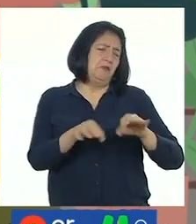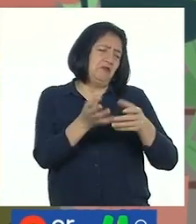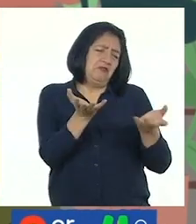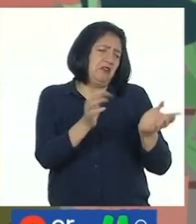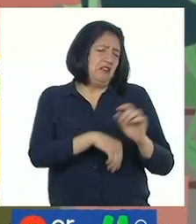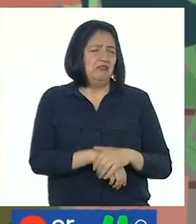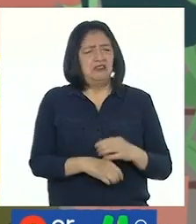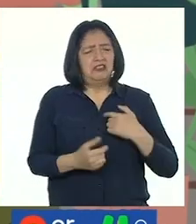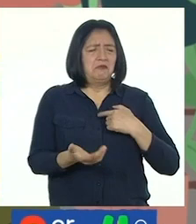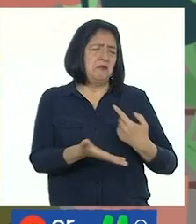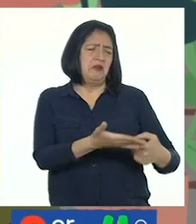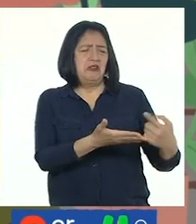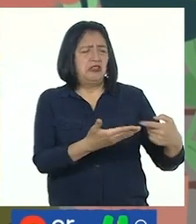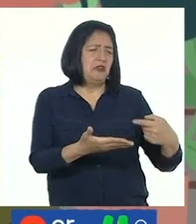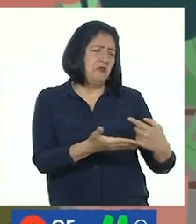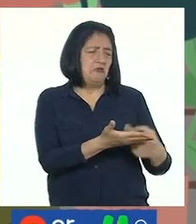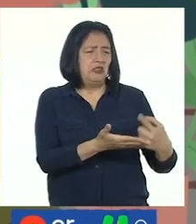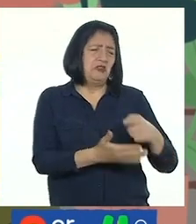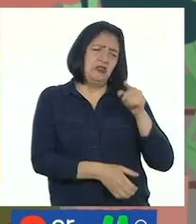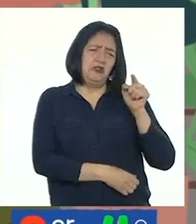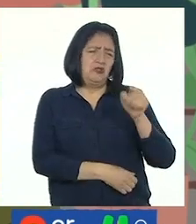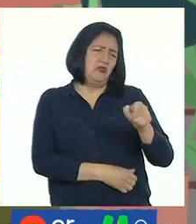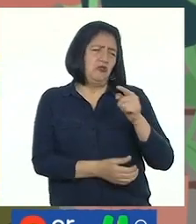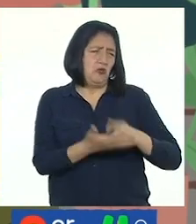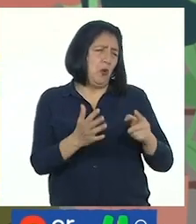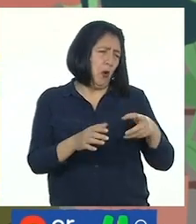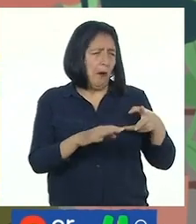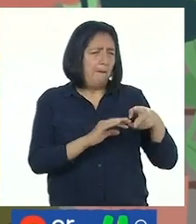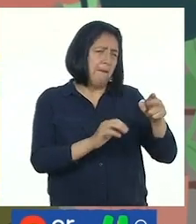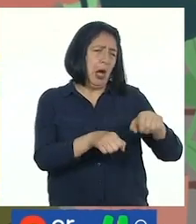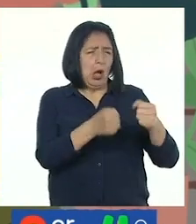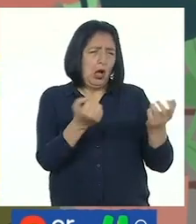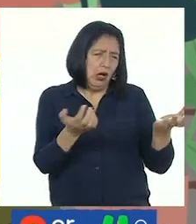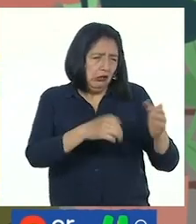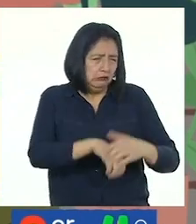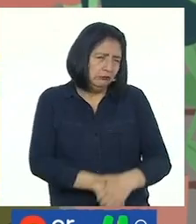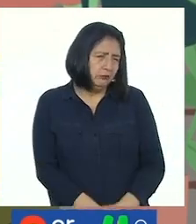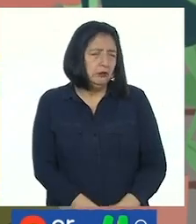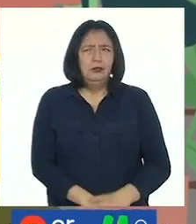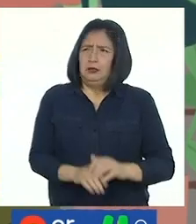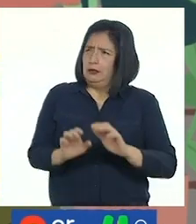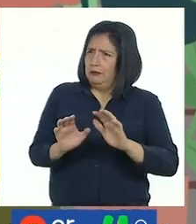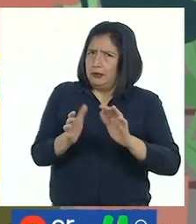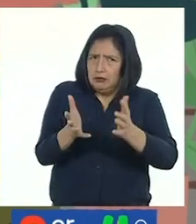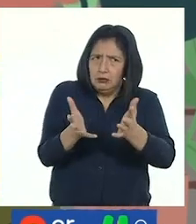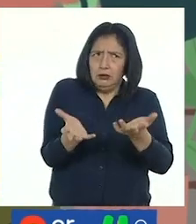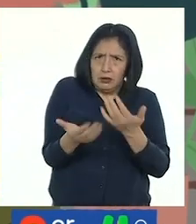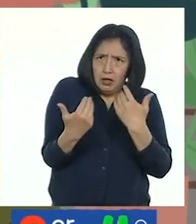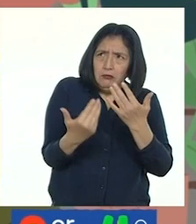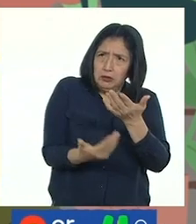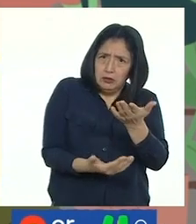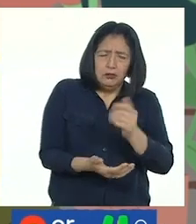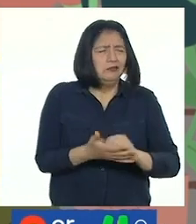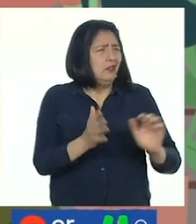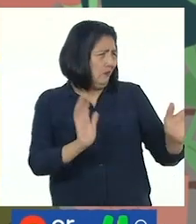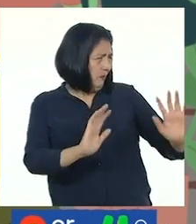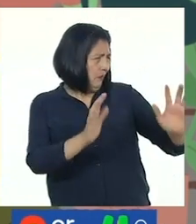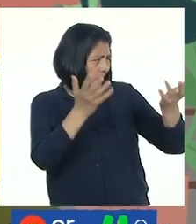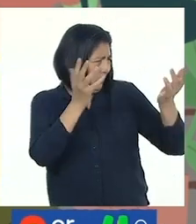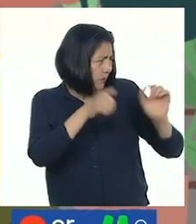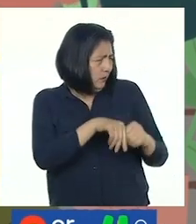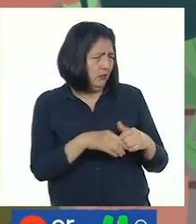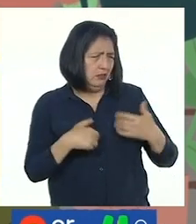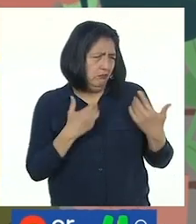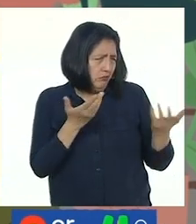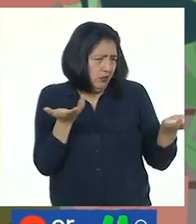importante. Estamos discutiendo y tú nos estás interrumpiendo. Pero déjala hablar. No hay nada que